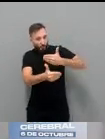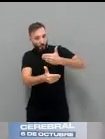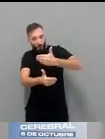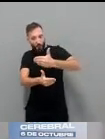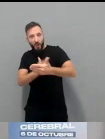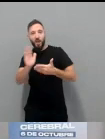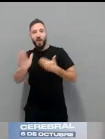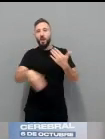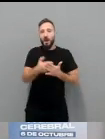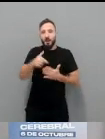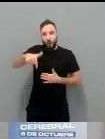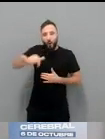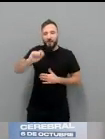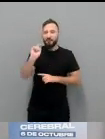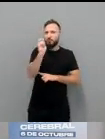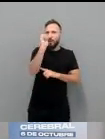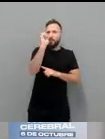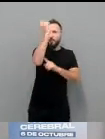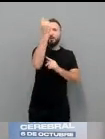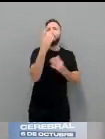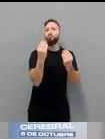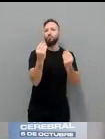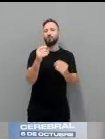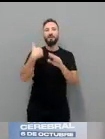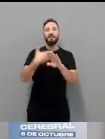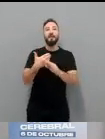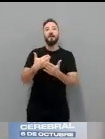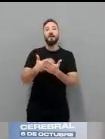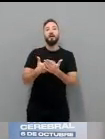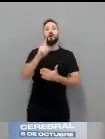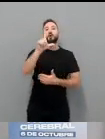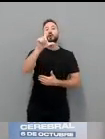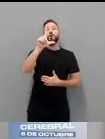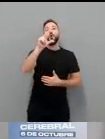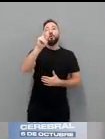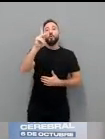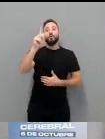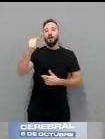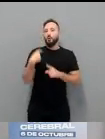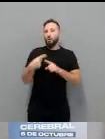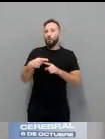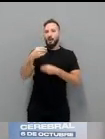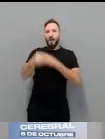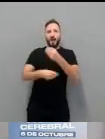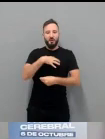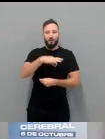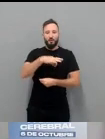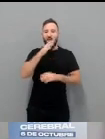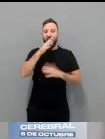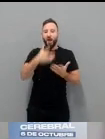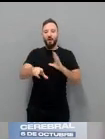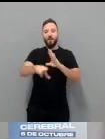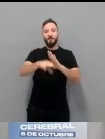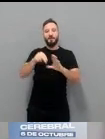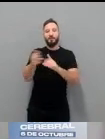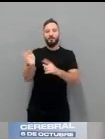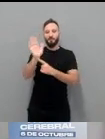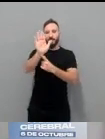conseguido y cómo ahora mismo Luca, pues bueno, ya es capaz de hacer un montón de cosas. Así que os dejamos con él.